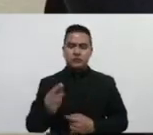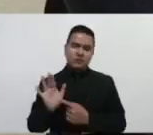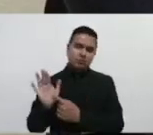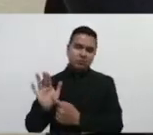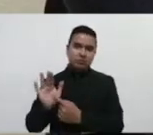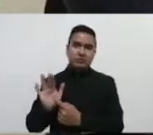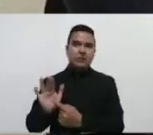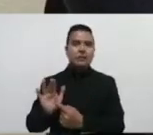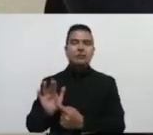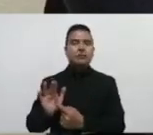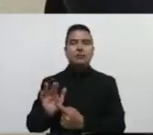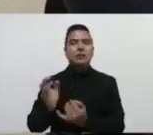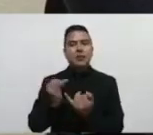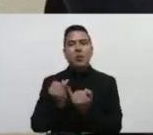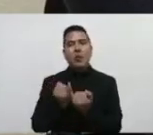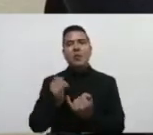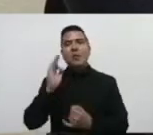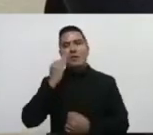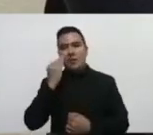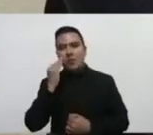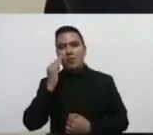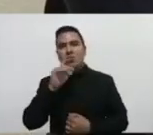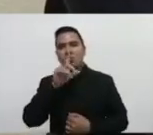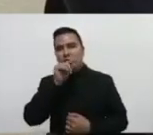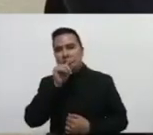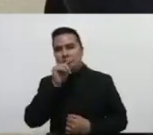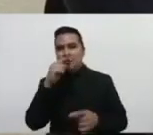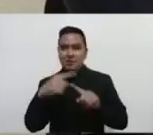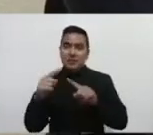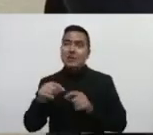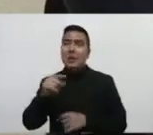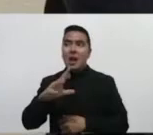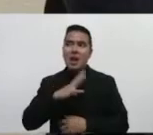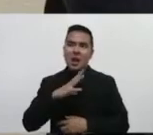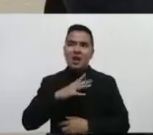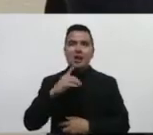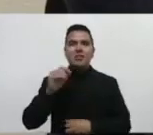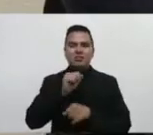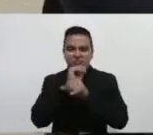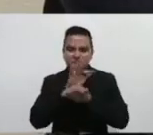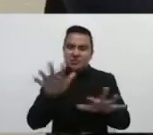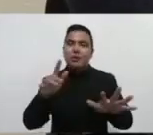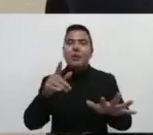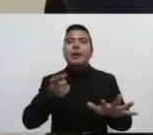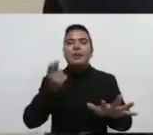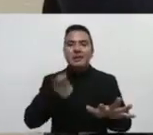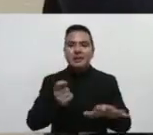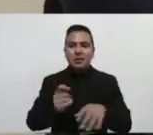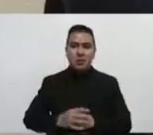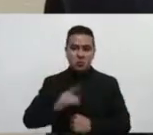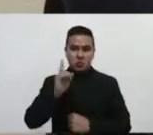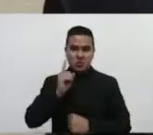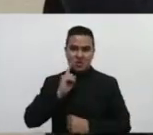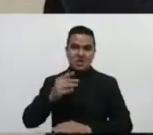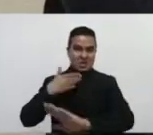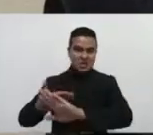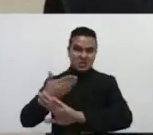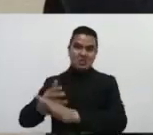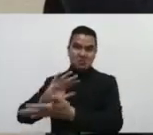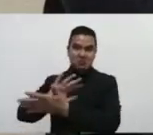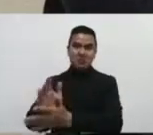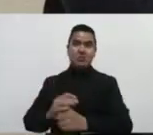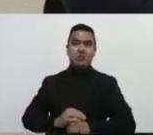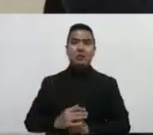cargo de la propaganda electoral, sino también de lo que se está comentando en las redes sociales. Las redes sociales,